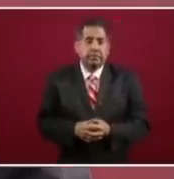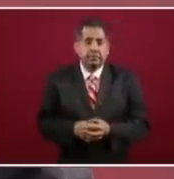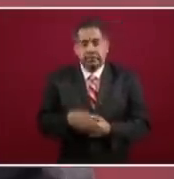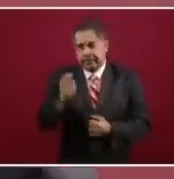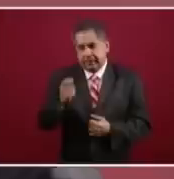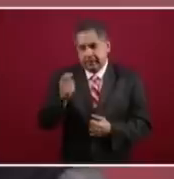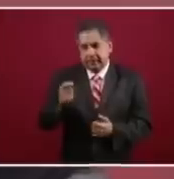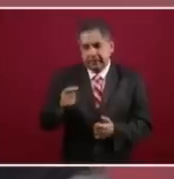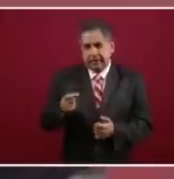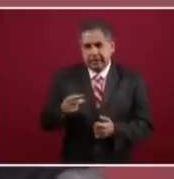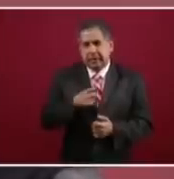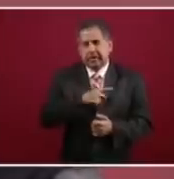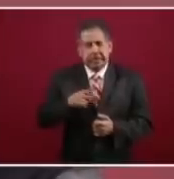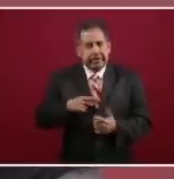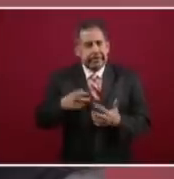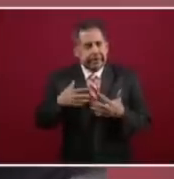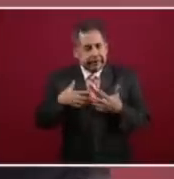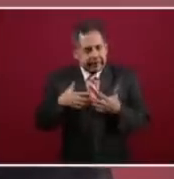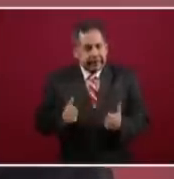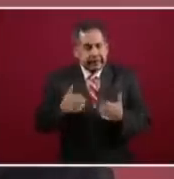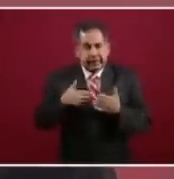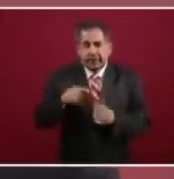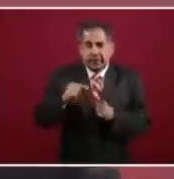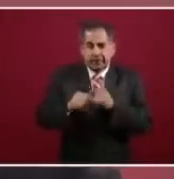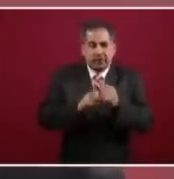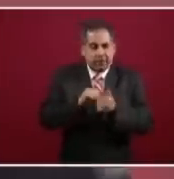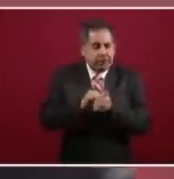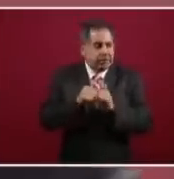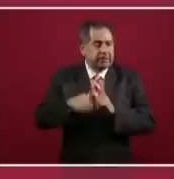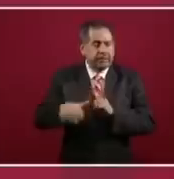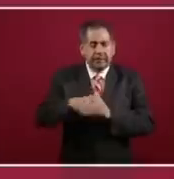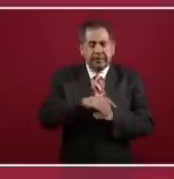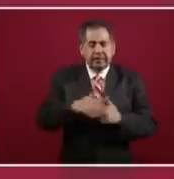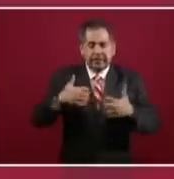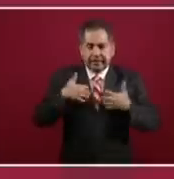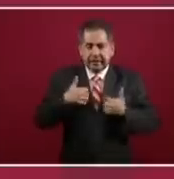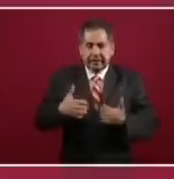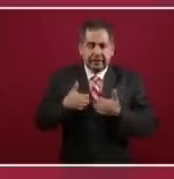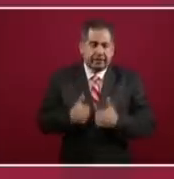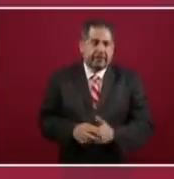esto se tiene que ir entendiendo poco a poco